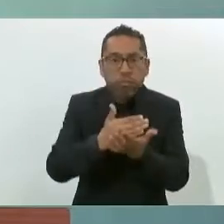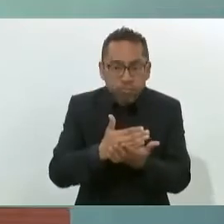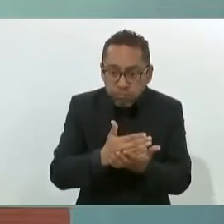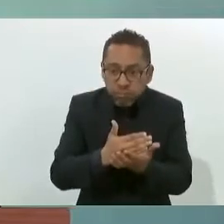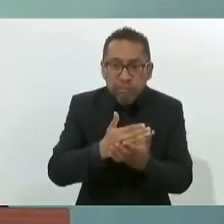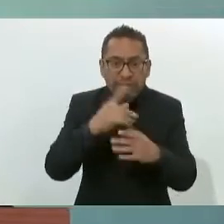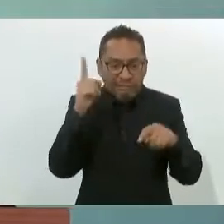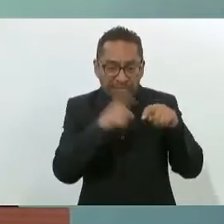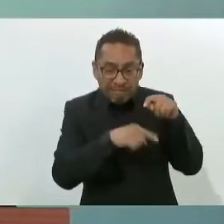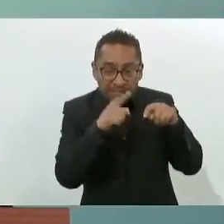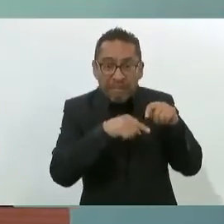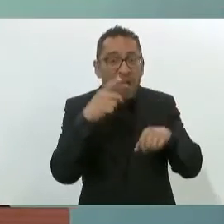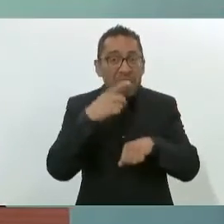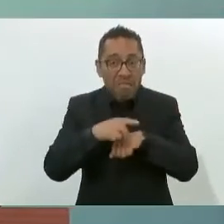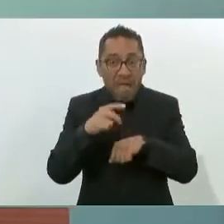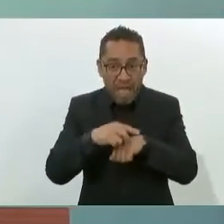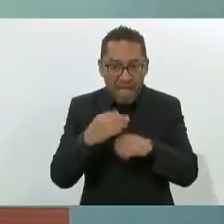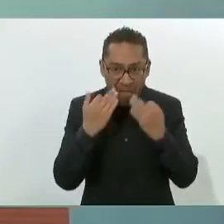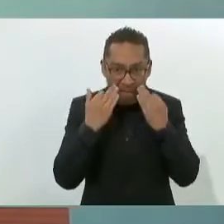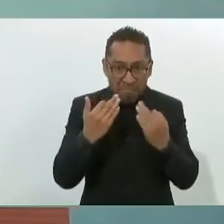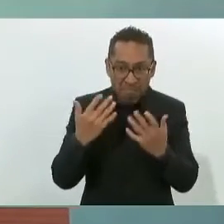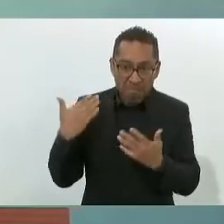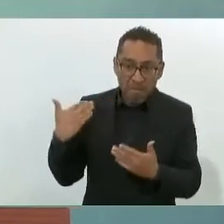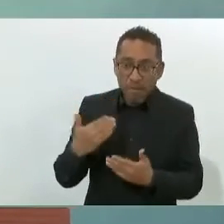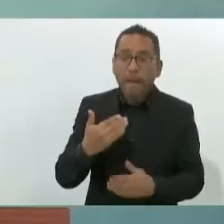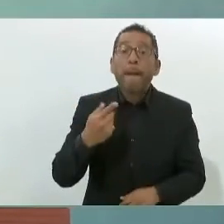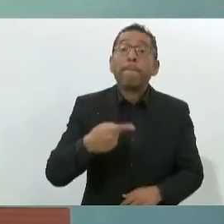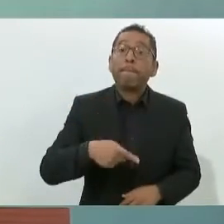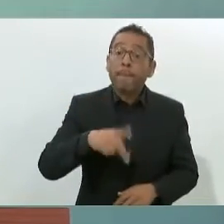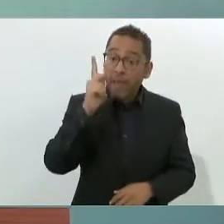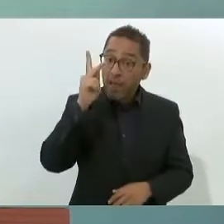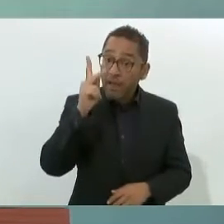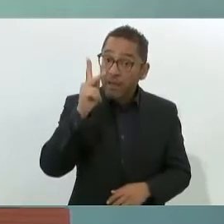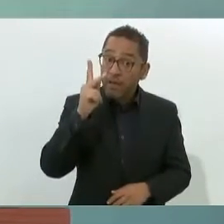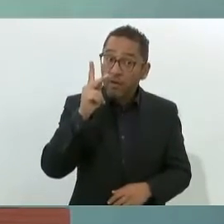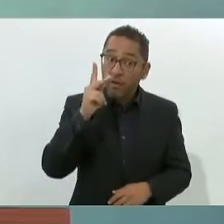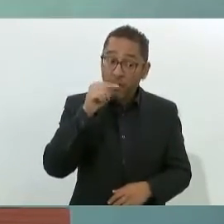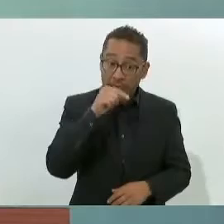pero el sector primario,